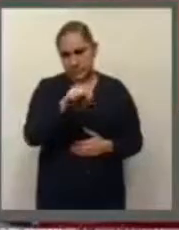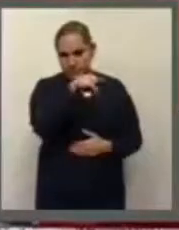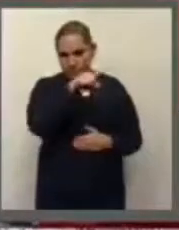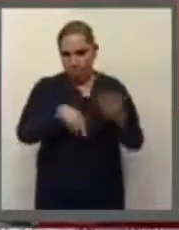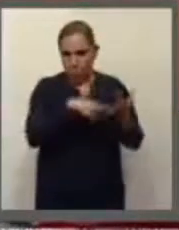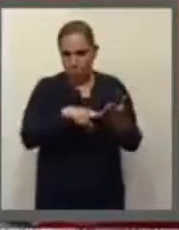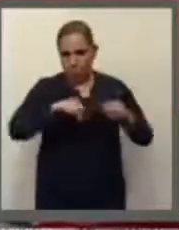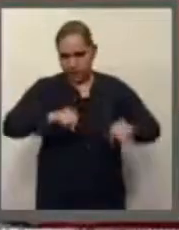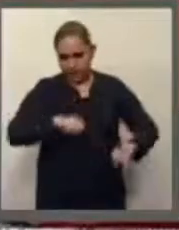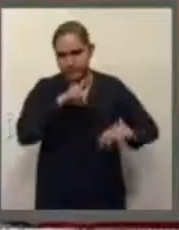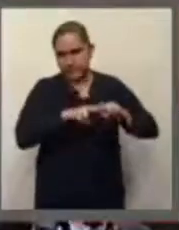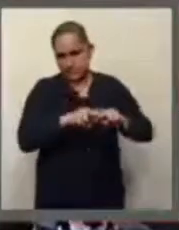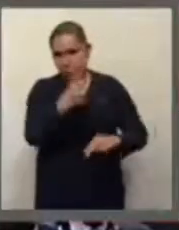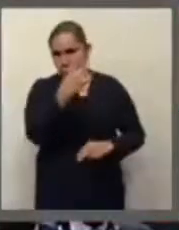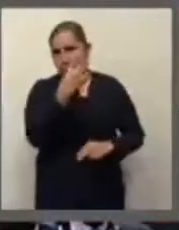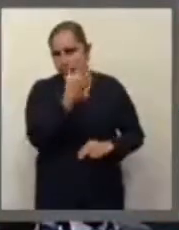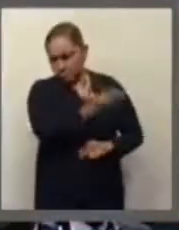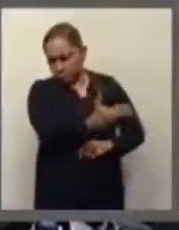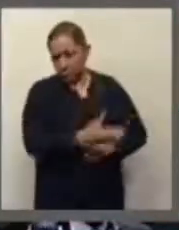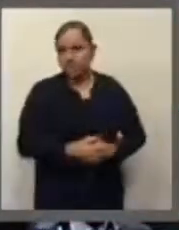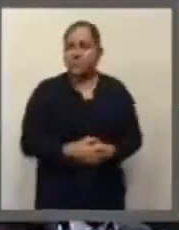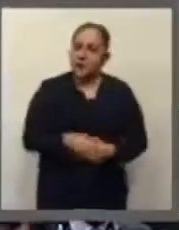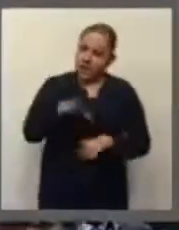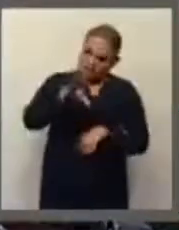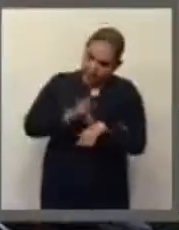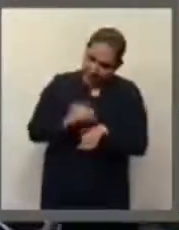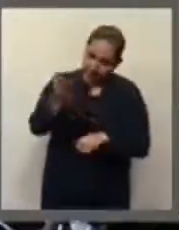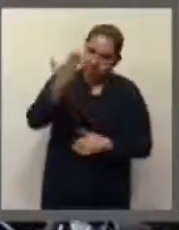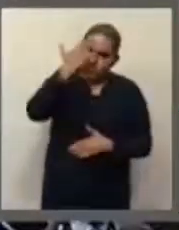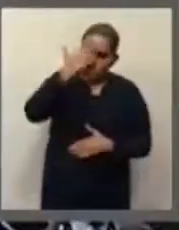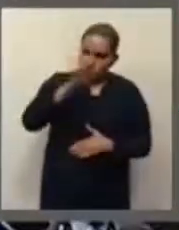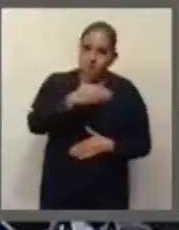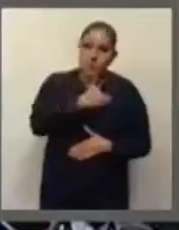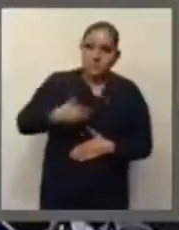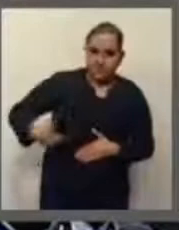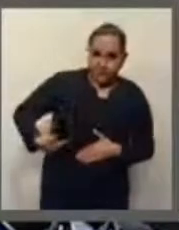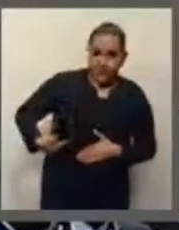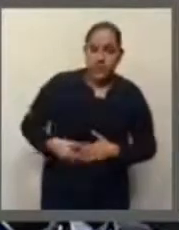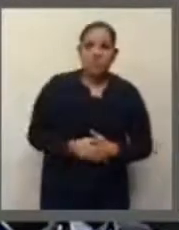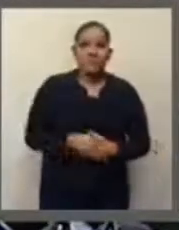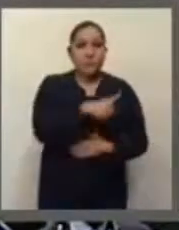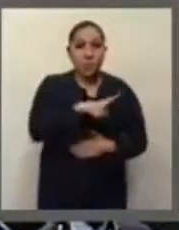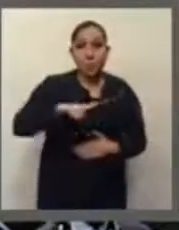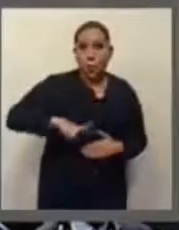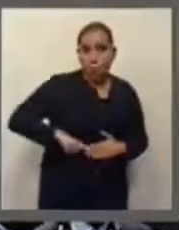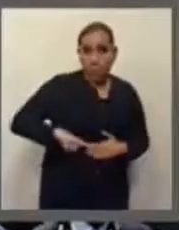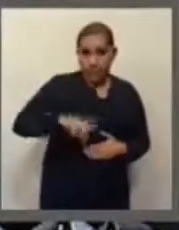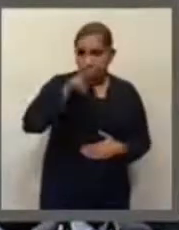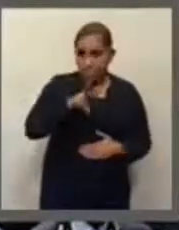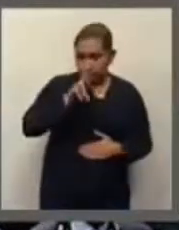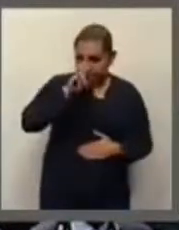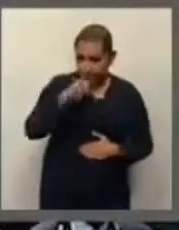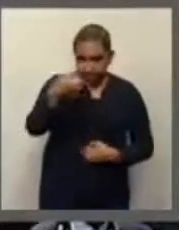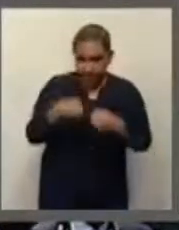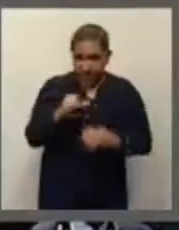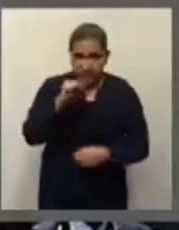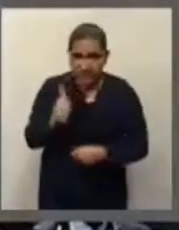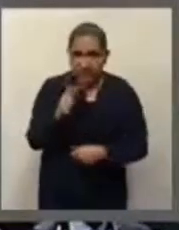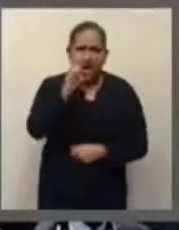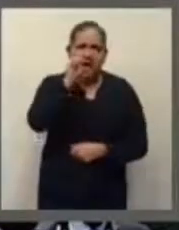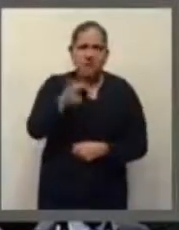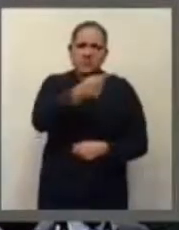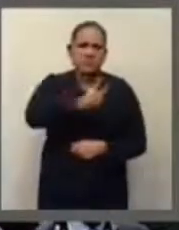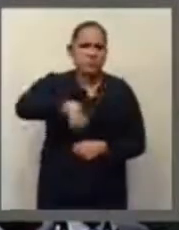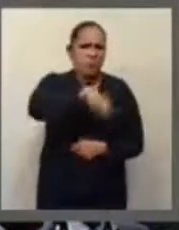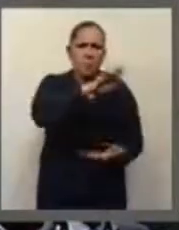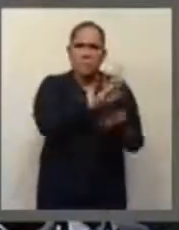por un minuto. Con su venia, señora presidenta. Un gobierno que no procura la justicia no es más que una banda de malhechores, León